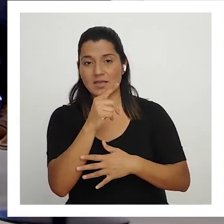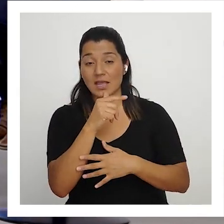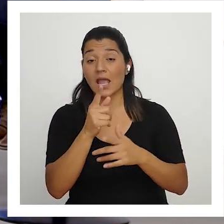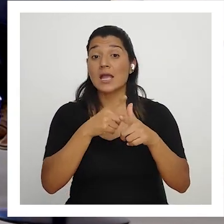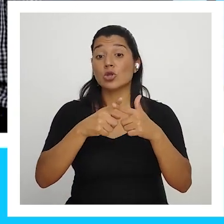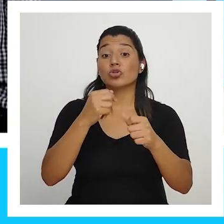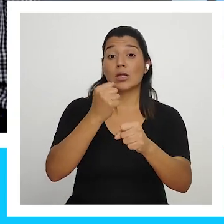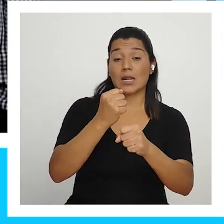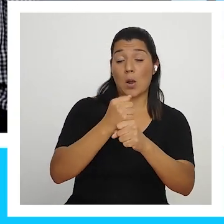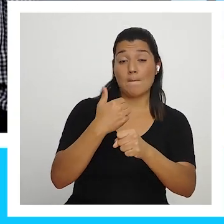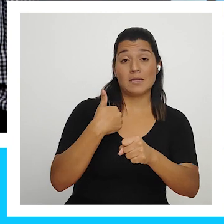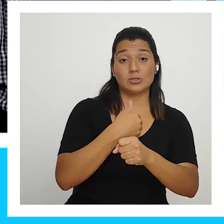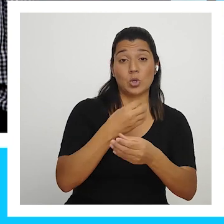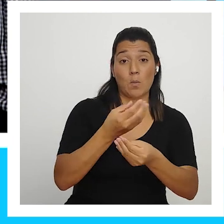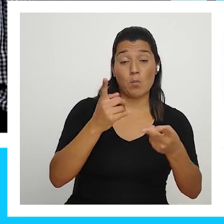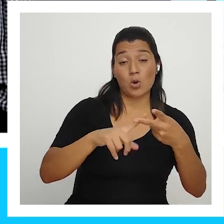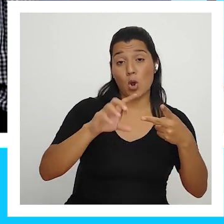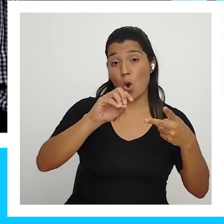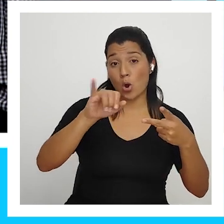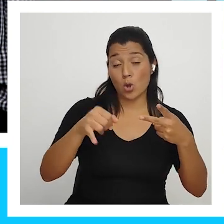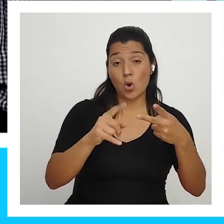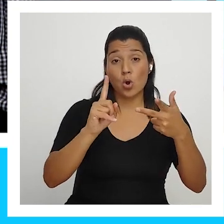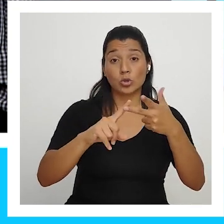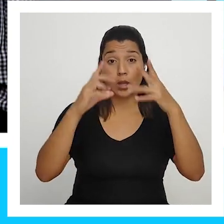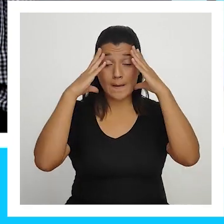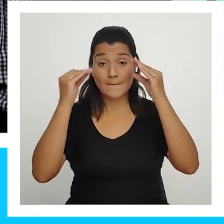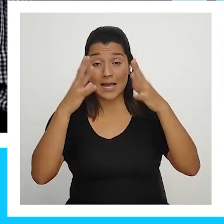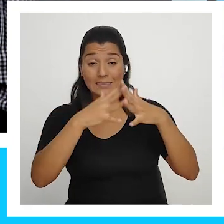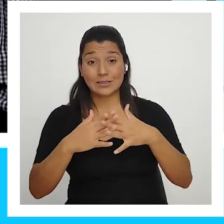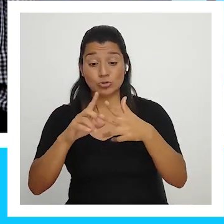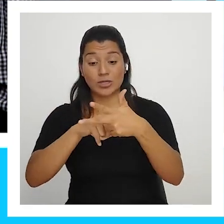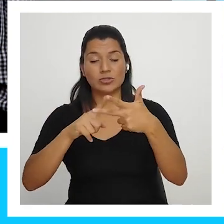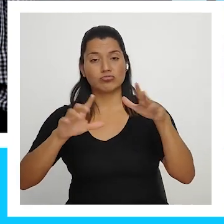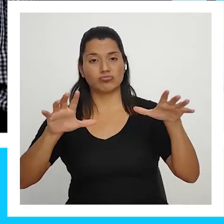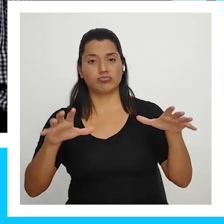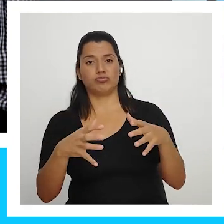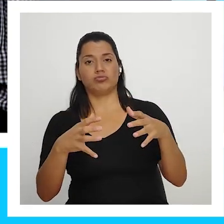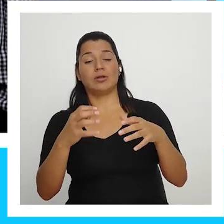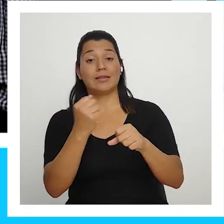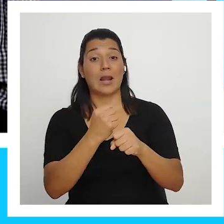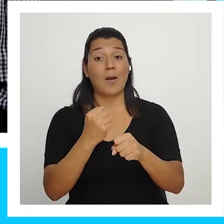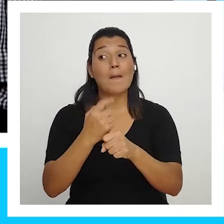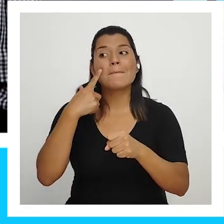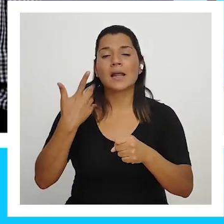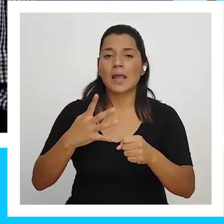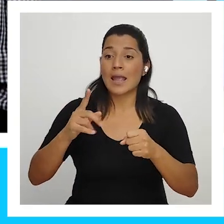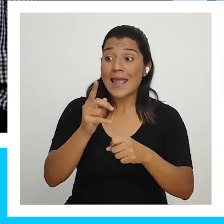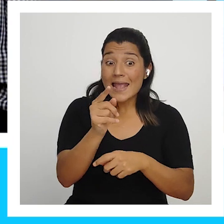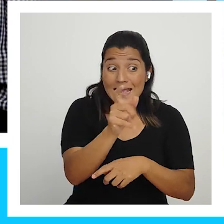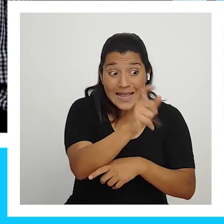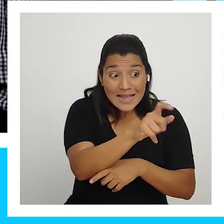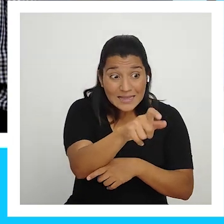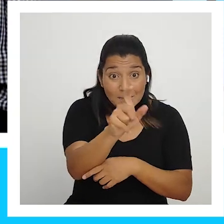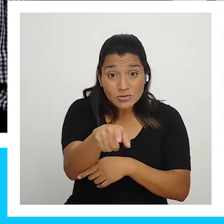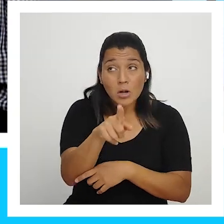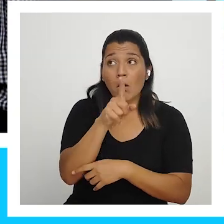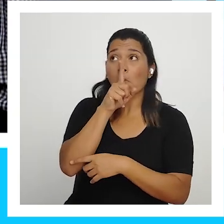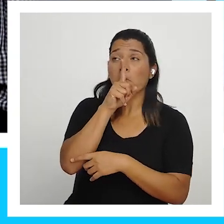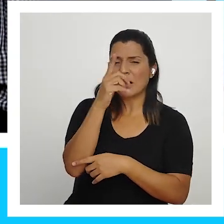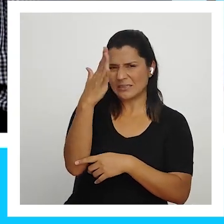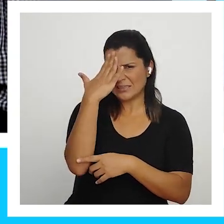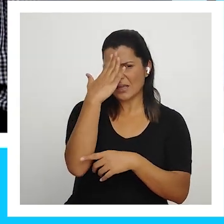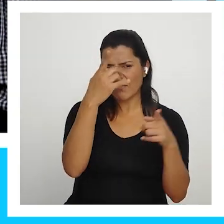la policía. No obstante, sí sabemos acerca de esto, del ofrecimiento que se hace por parte de la Embajada de Estados Unidos, es desde aquel momento indicar